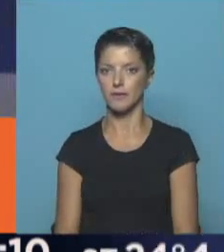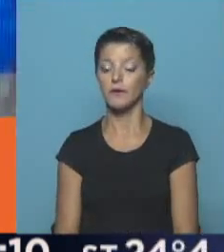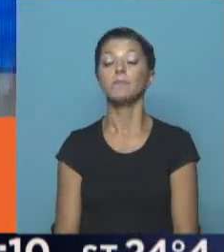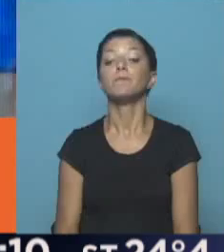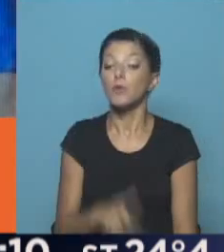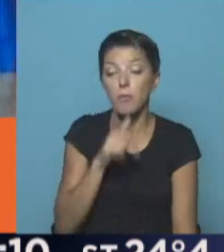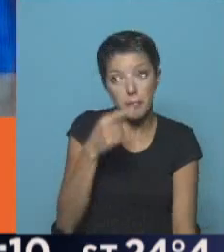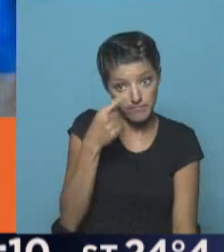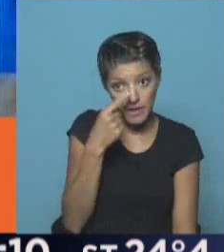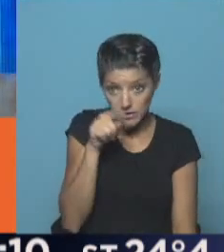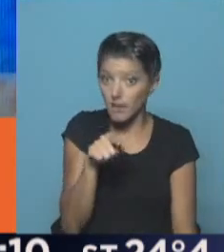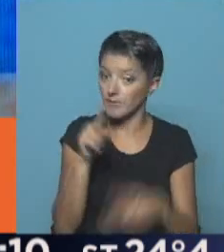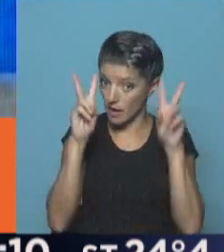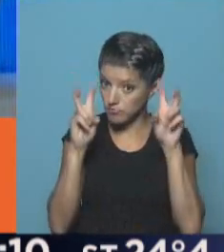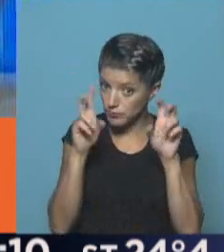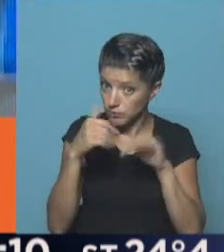muy atractivo el